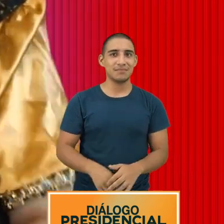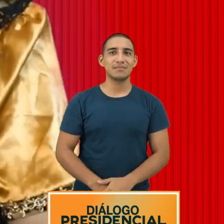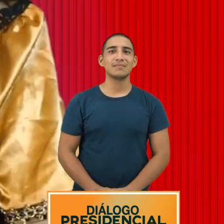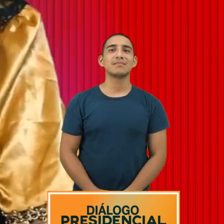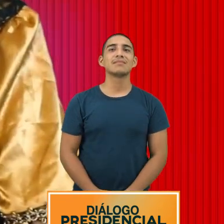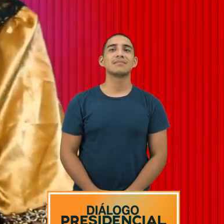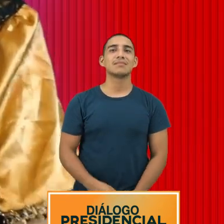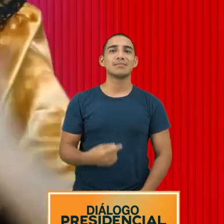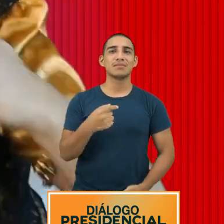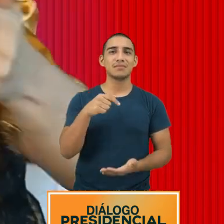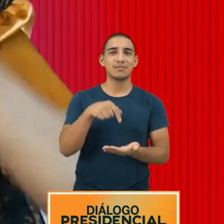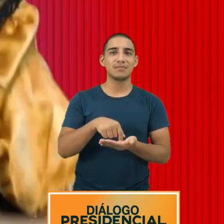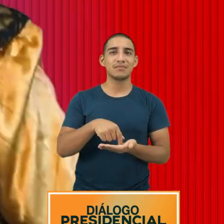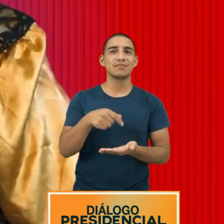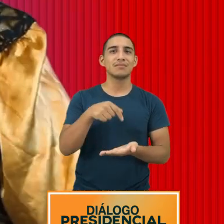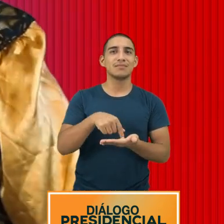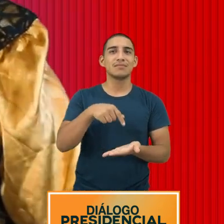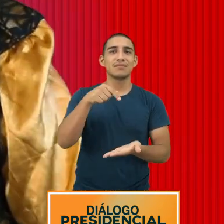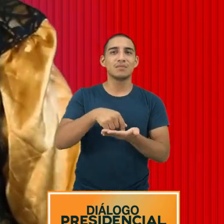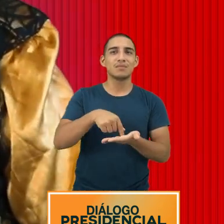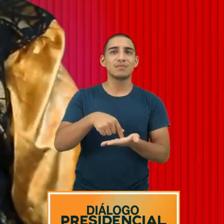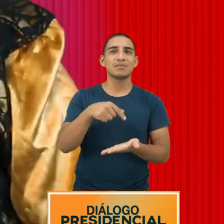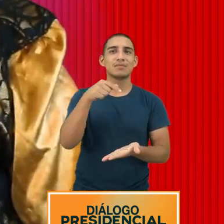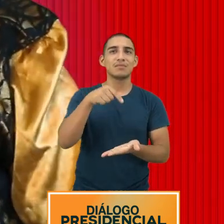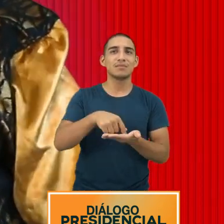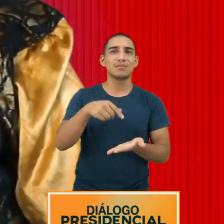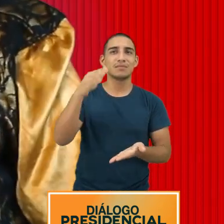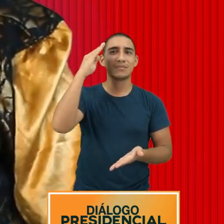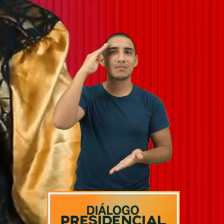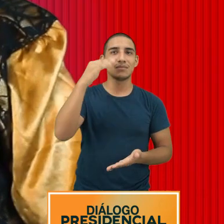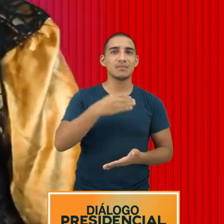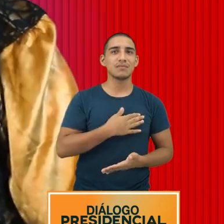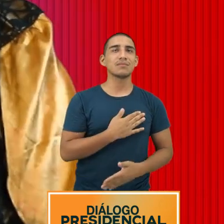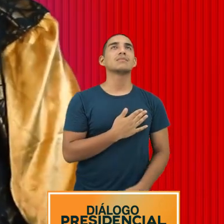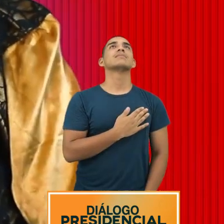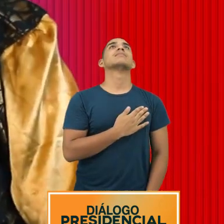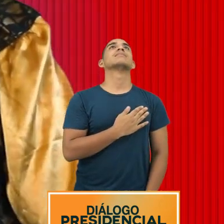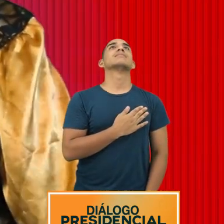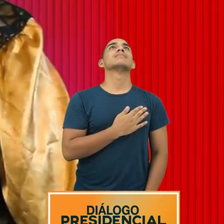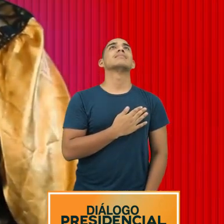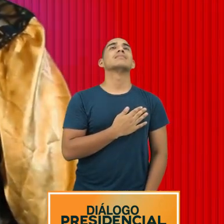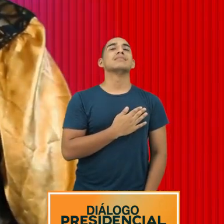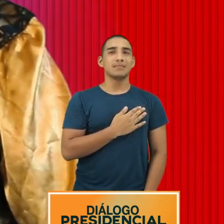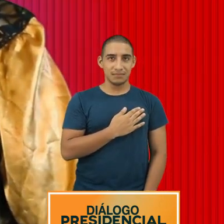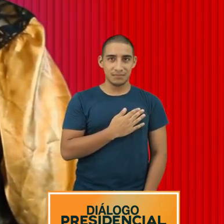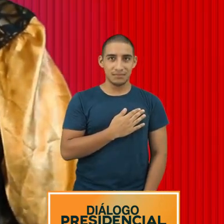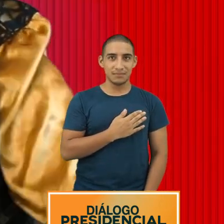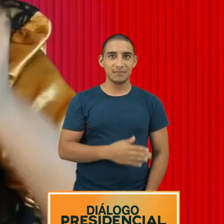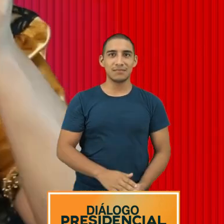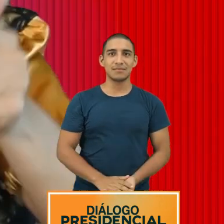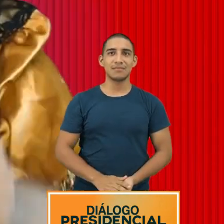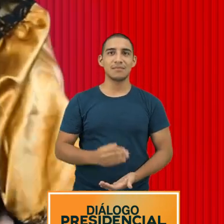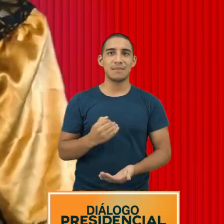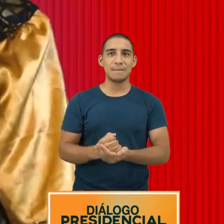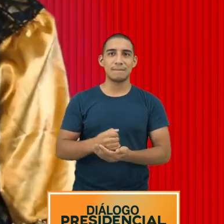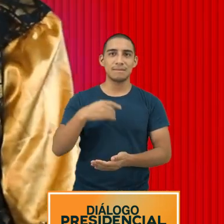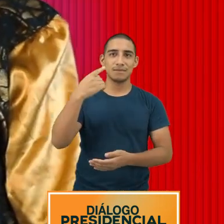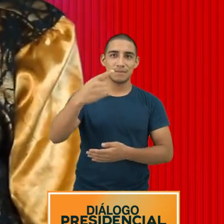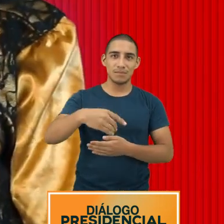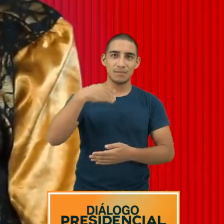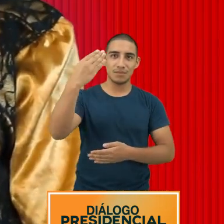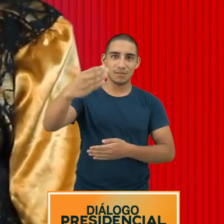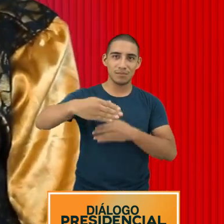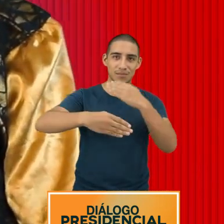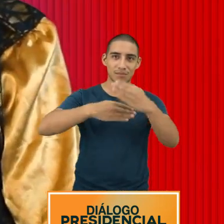que mi gobierno yo voy a restablecer las relaciones bilaterales con Estados Unidos de América exportar remos los